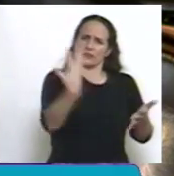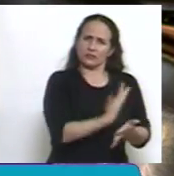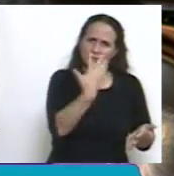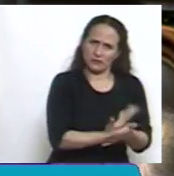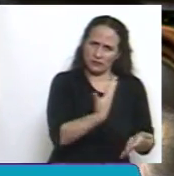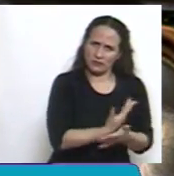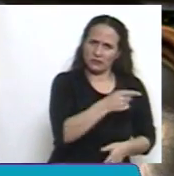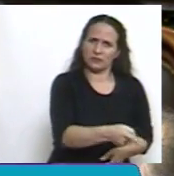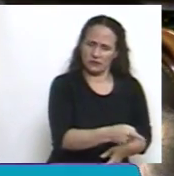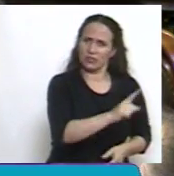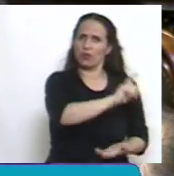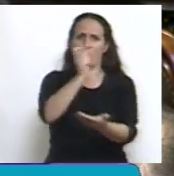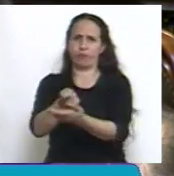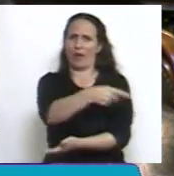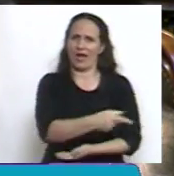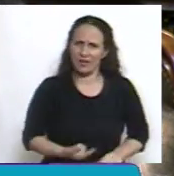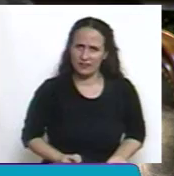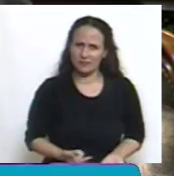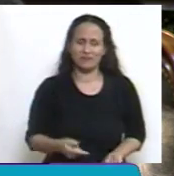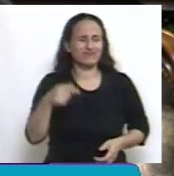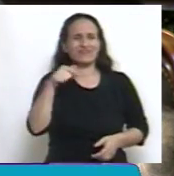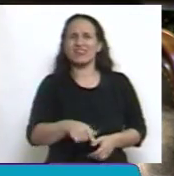Este proyecto es paradigmático de lo que estoy hablando,